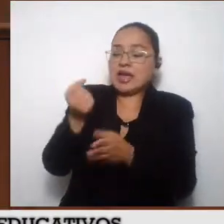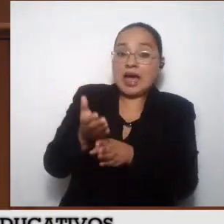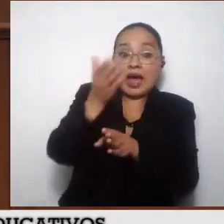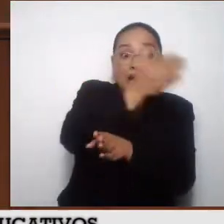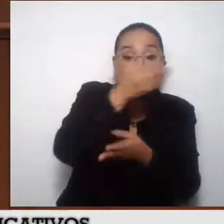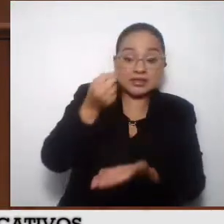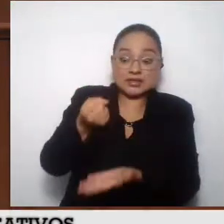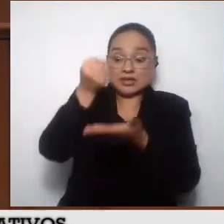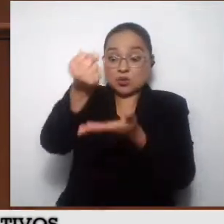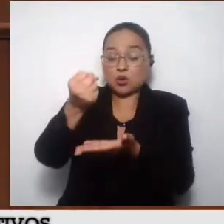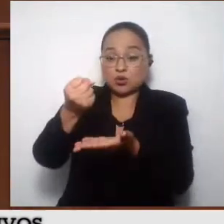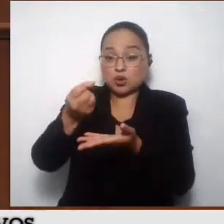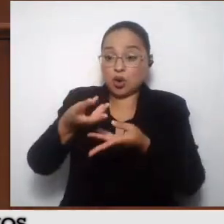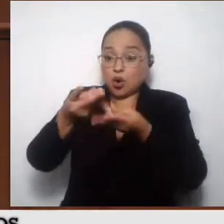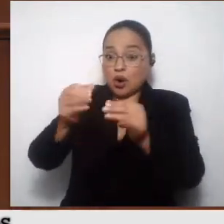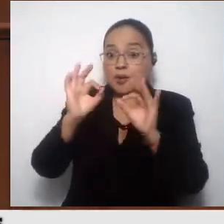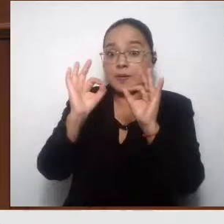se